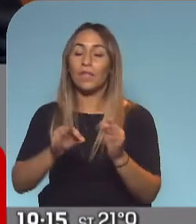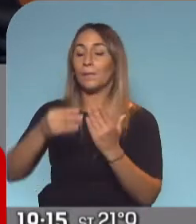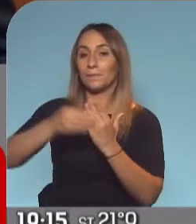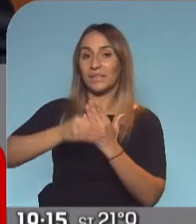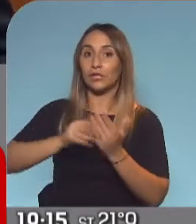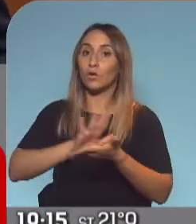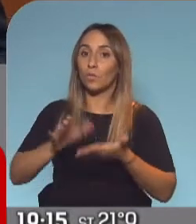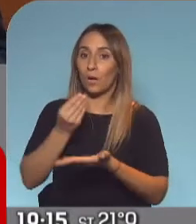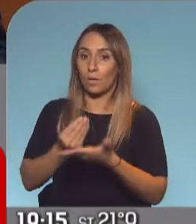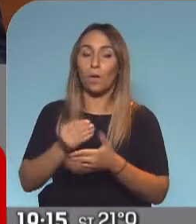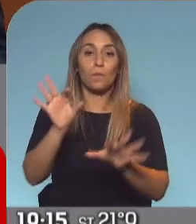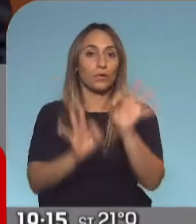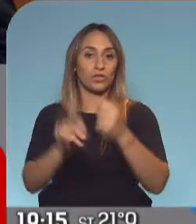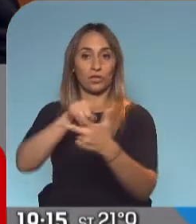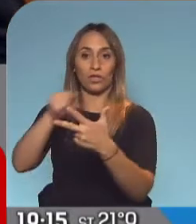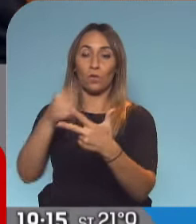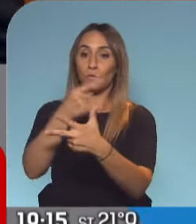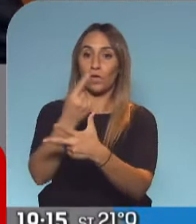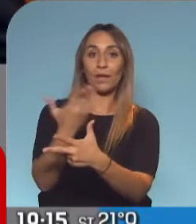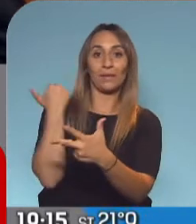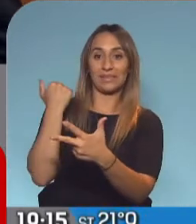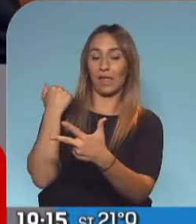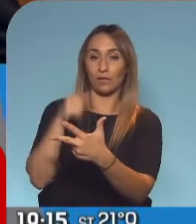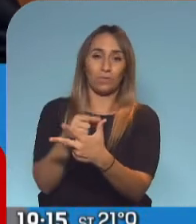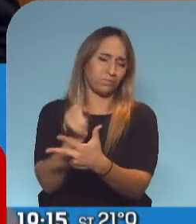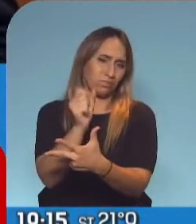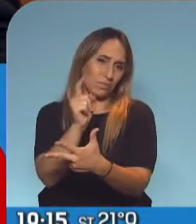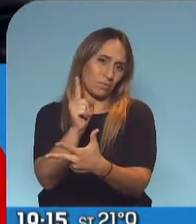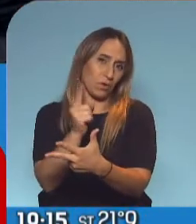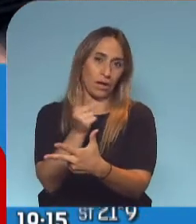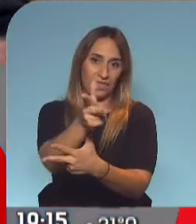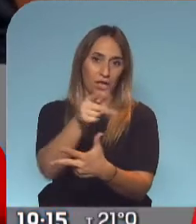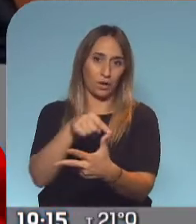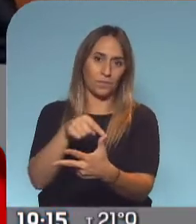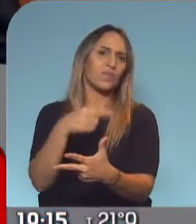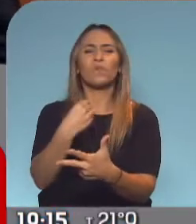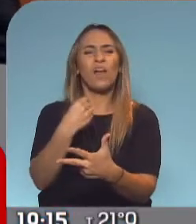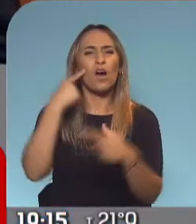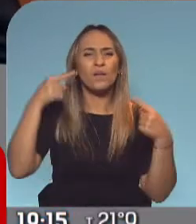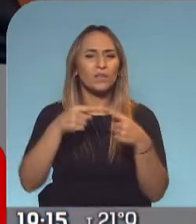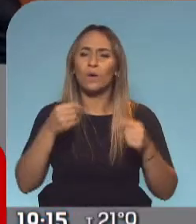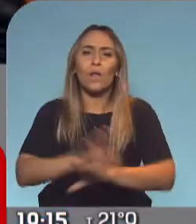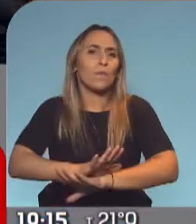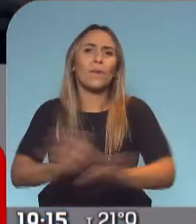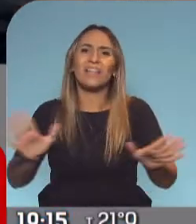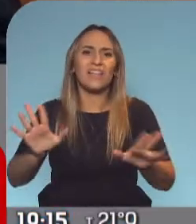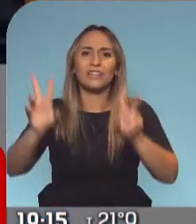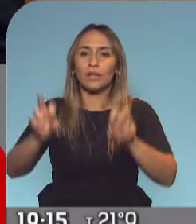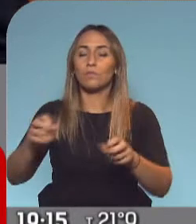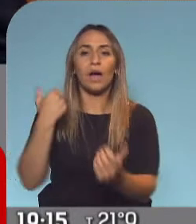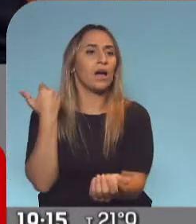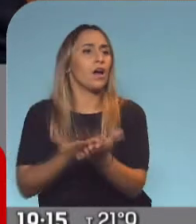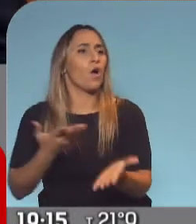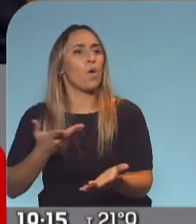Uno del pasado, uno del presente y uno del futuro. Del pasado lo acaba de anunciar, que es terminar con la mesa judicial.